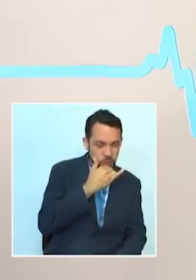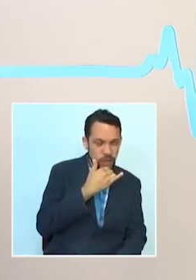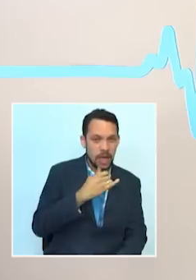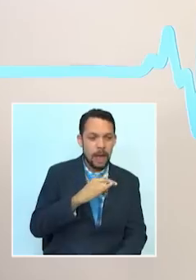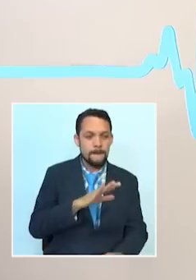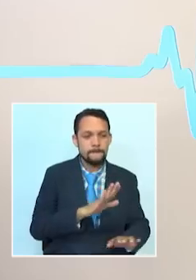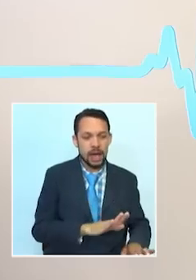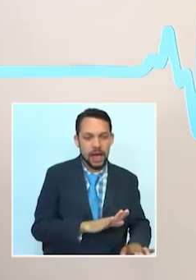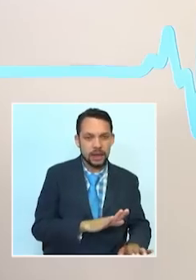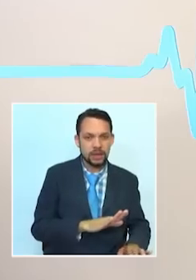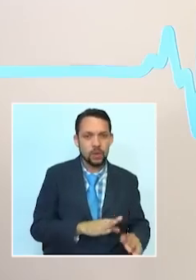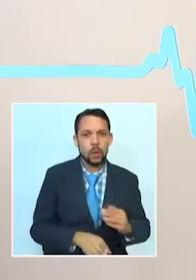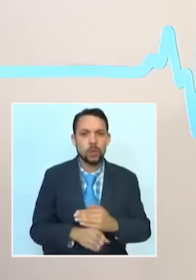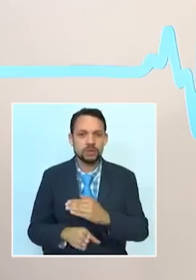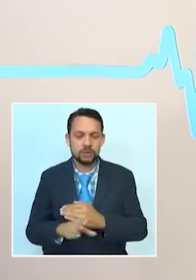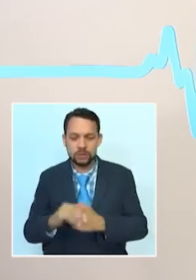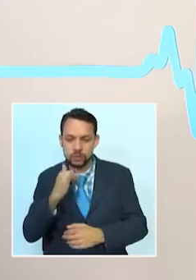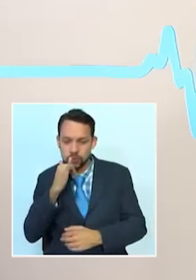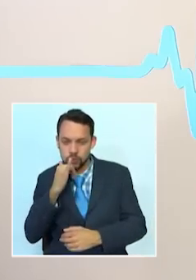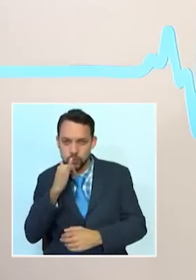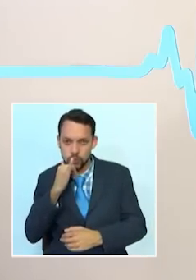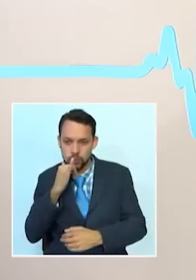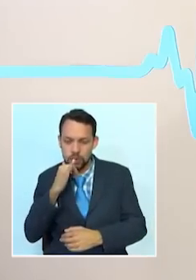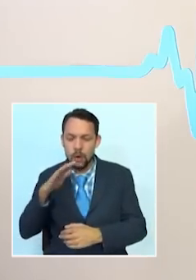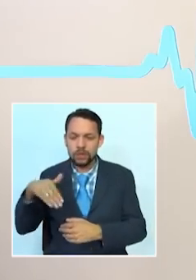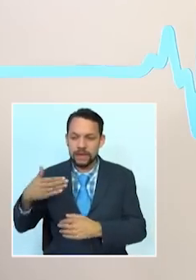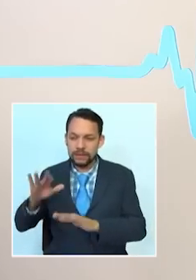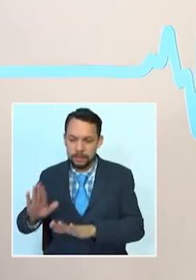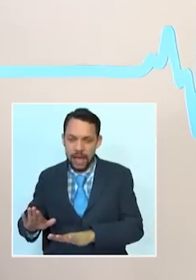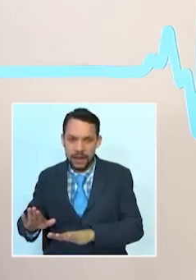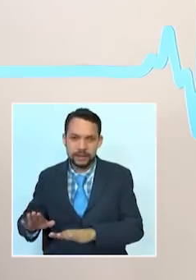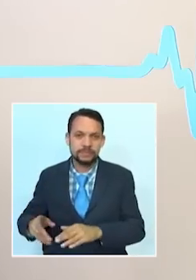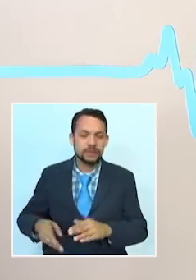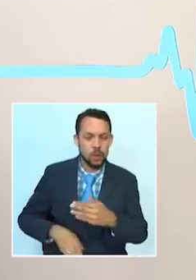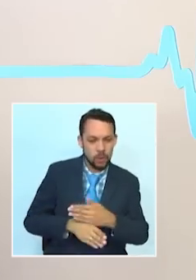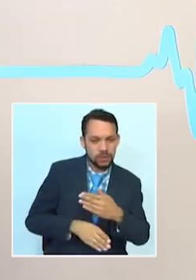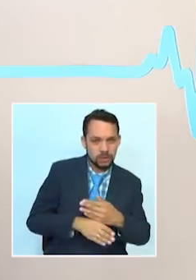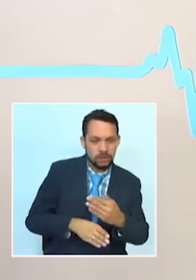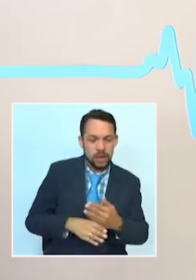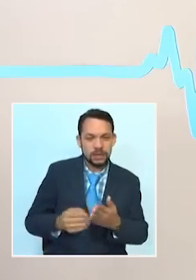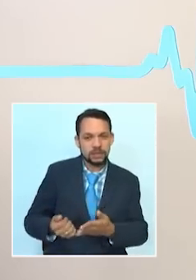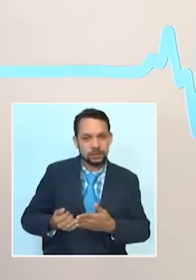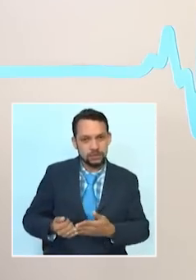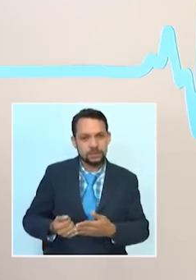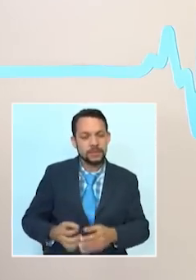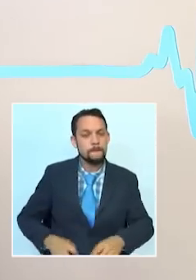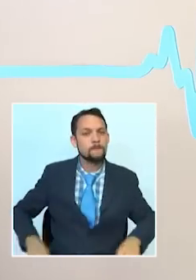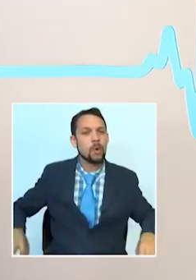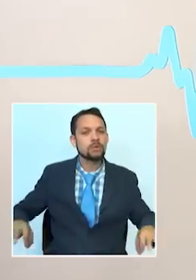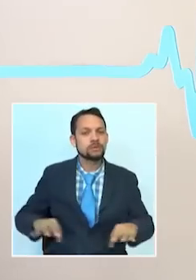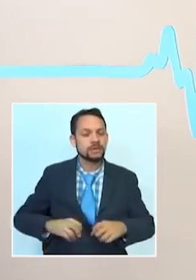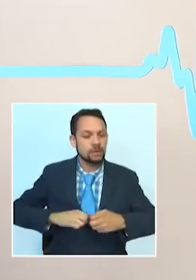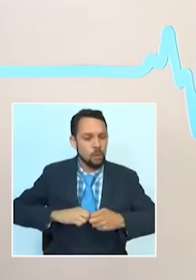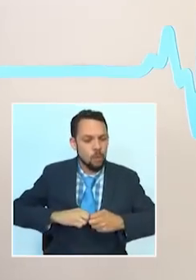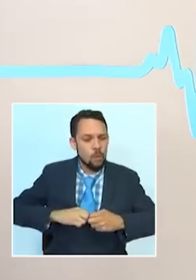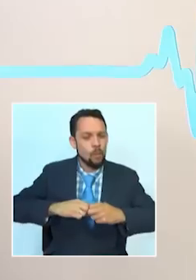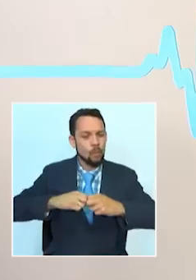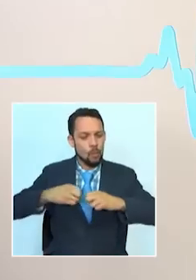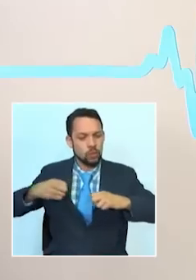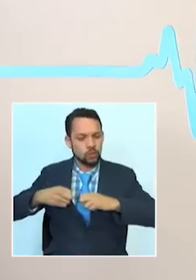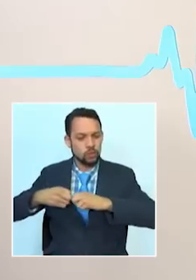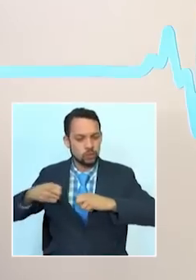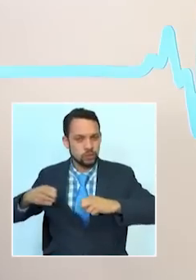es tanto la uretra como si estuviera orinando y el recto hágale presión y suelte hágale presión y suelte y empieza a